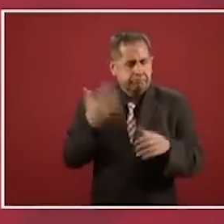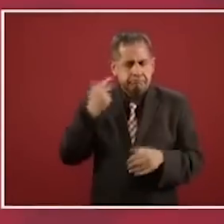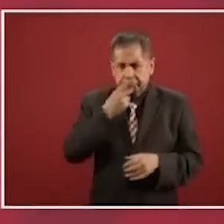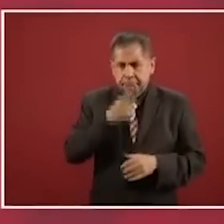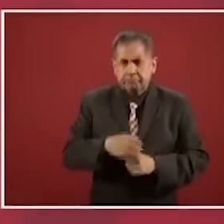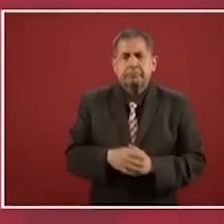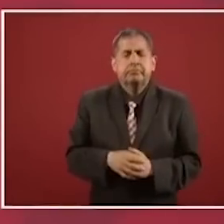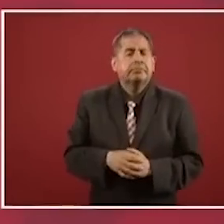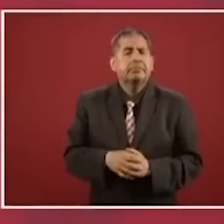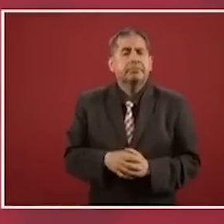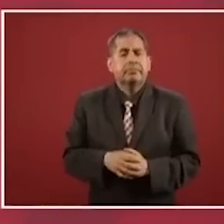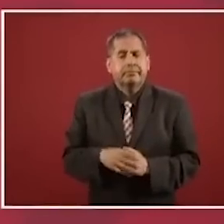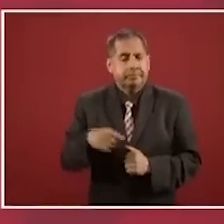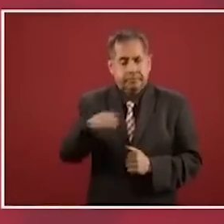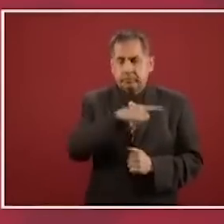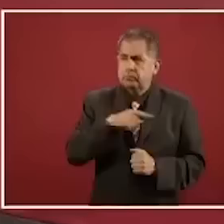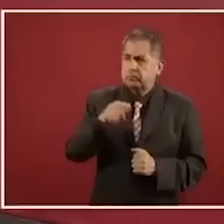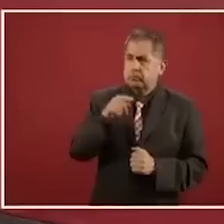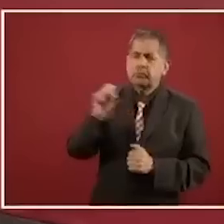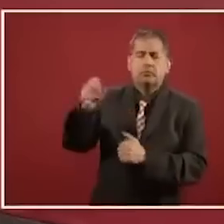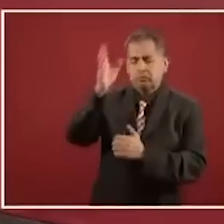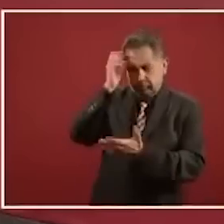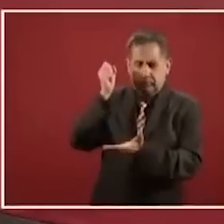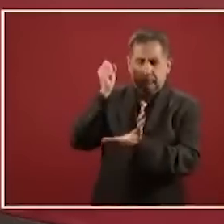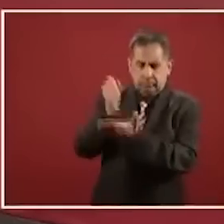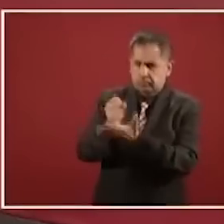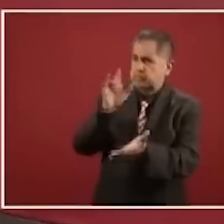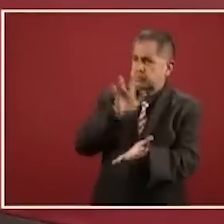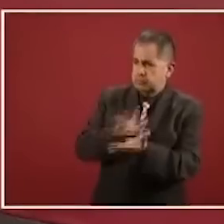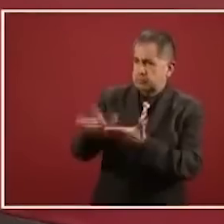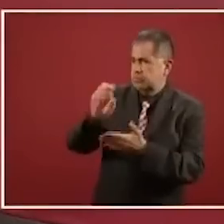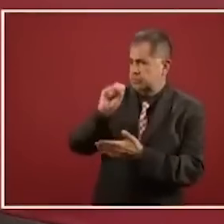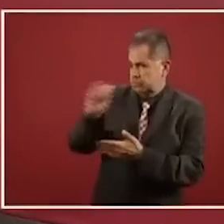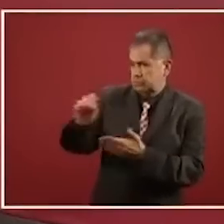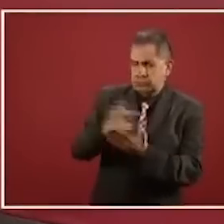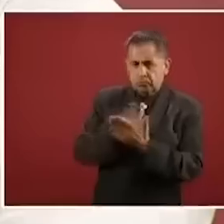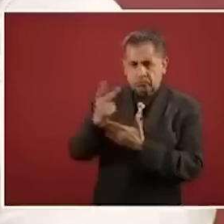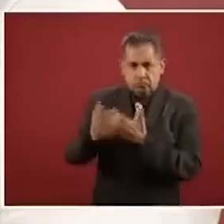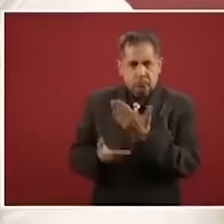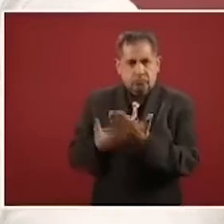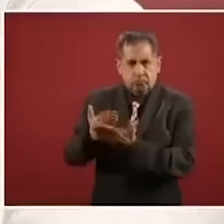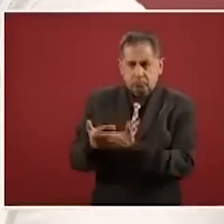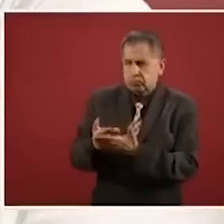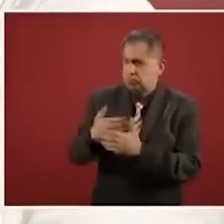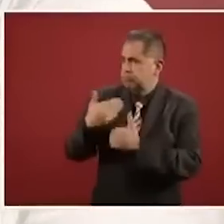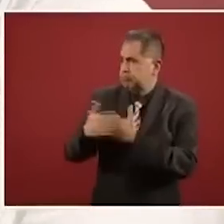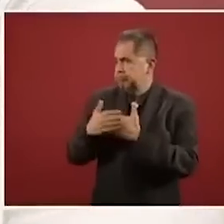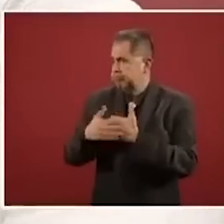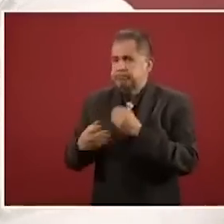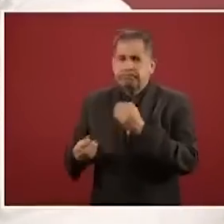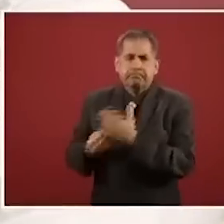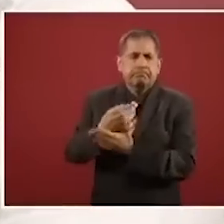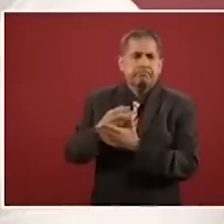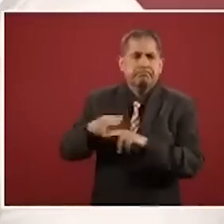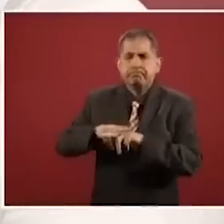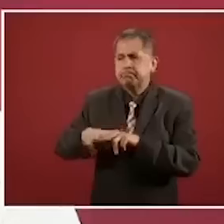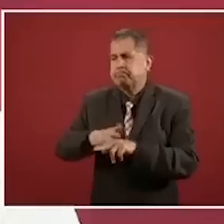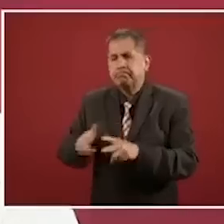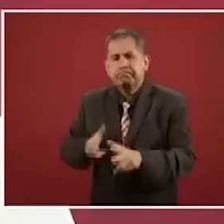han aprobado, apoyan el proyecto de desarrollo integral del Tren